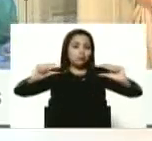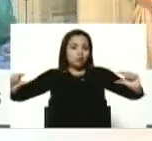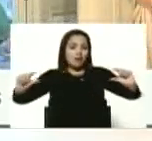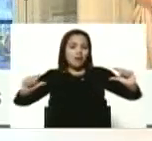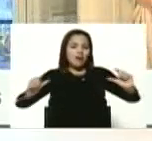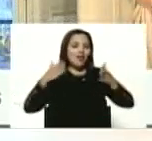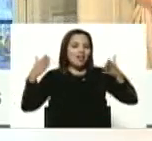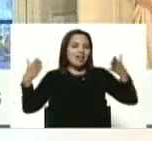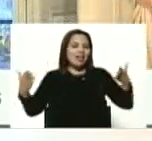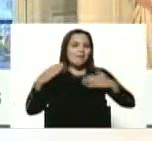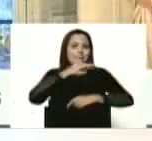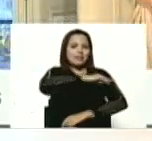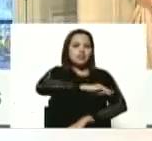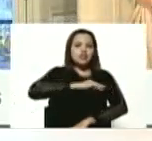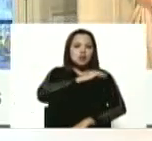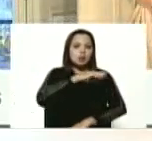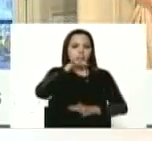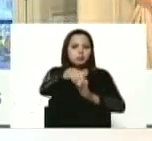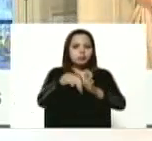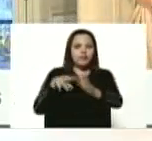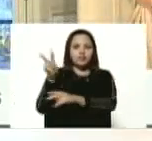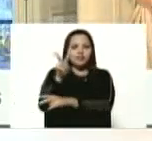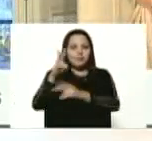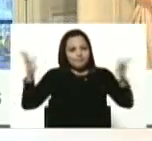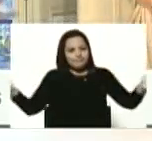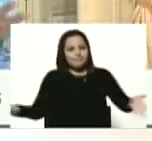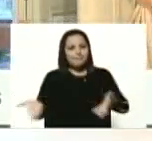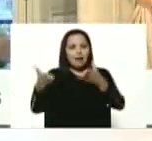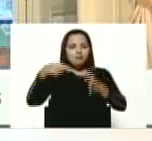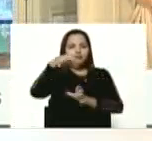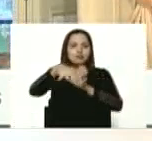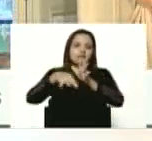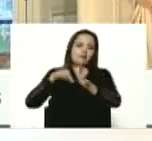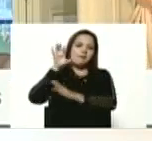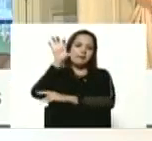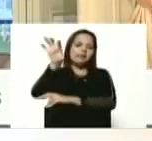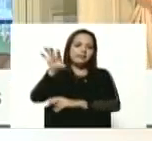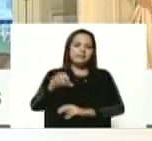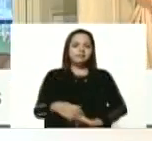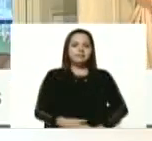misión AgroVenezuela, vamos cultivando patria.